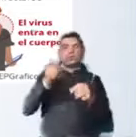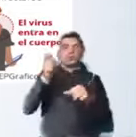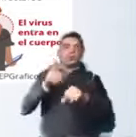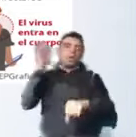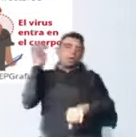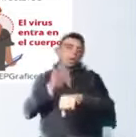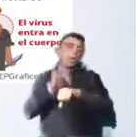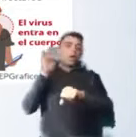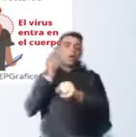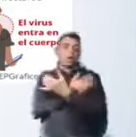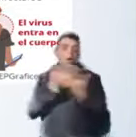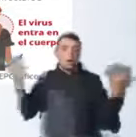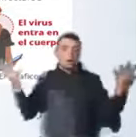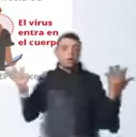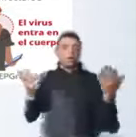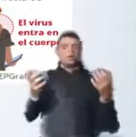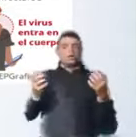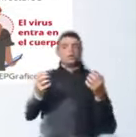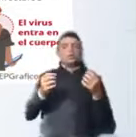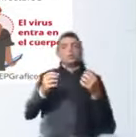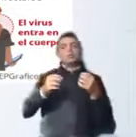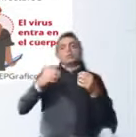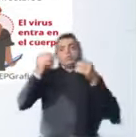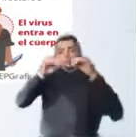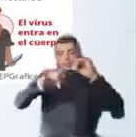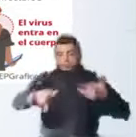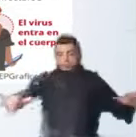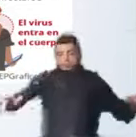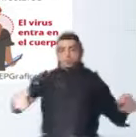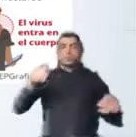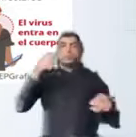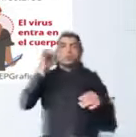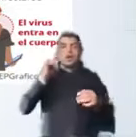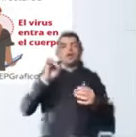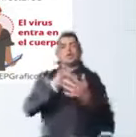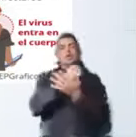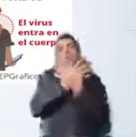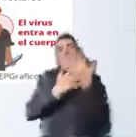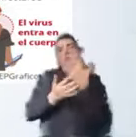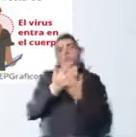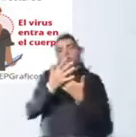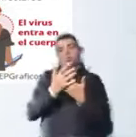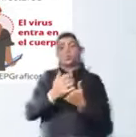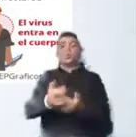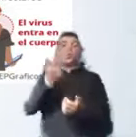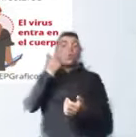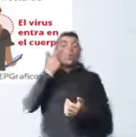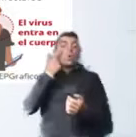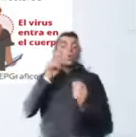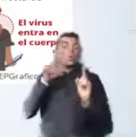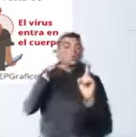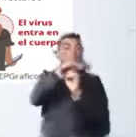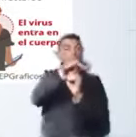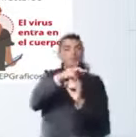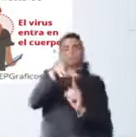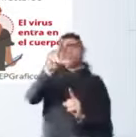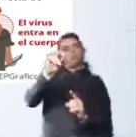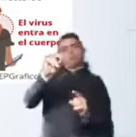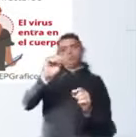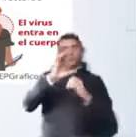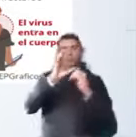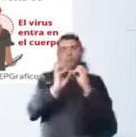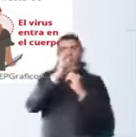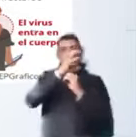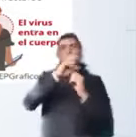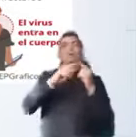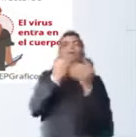cual cayeron los virus, va a empezar a tener ese virus en la mano. En ese momento no está infectado con COVID-19, pero lo tiene en la mano.